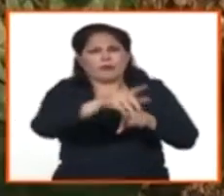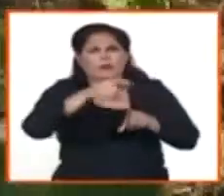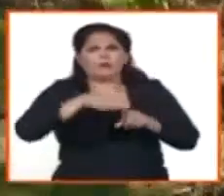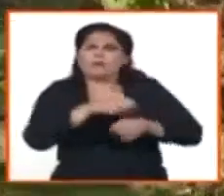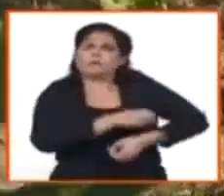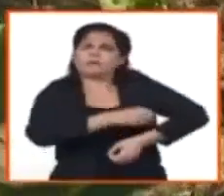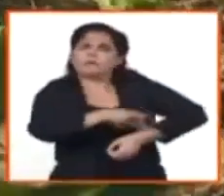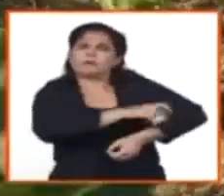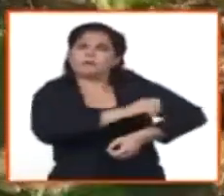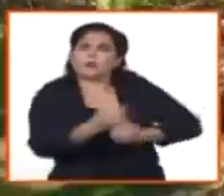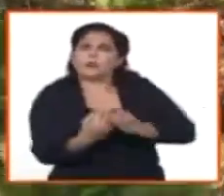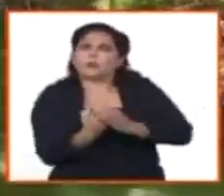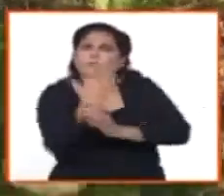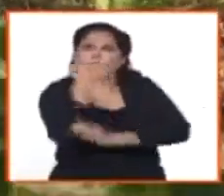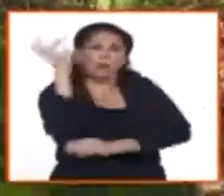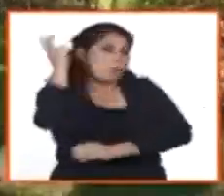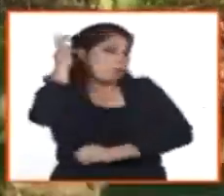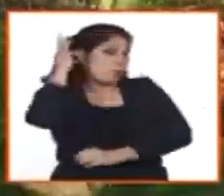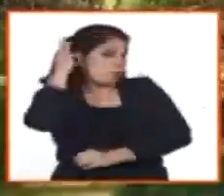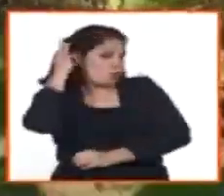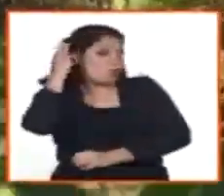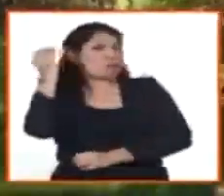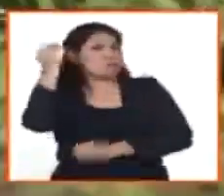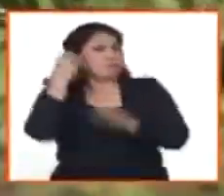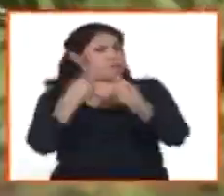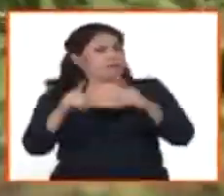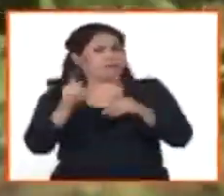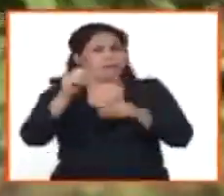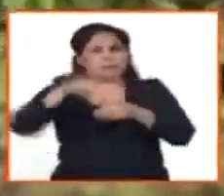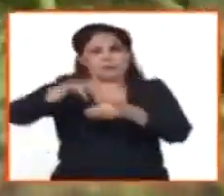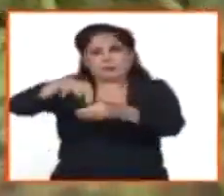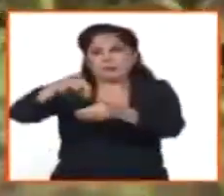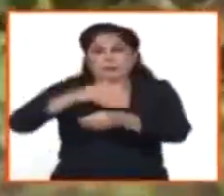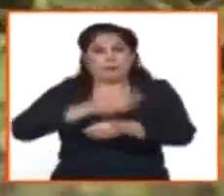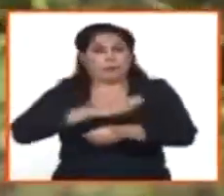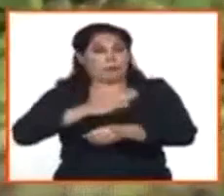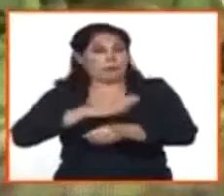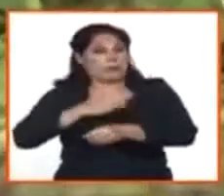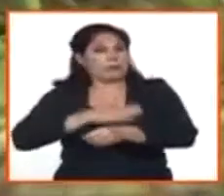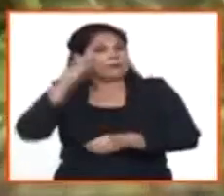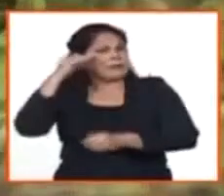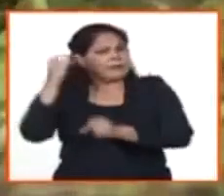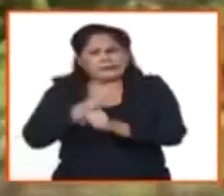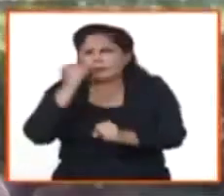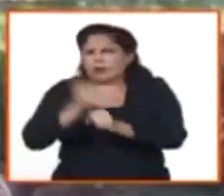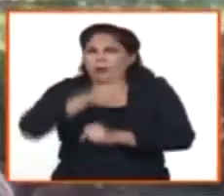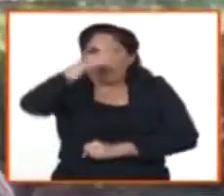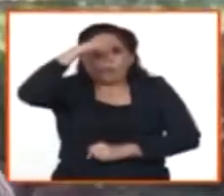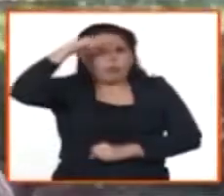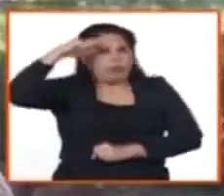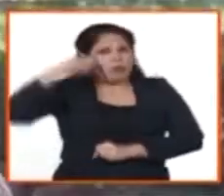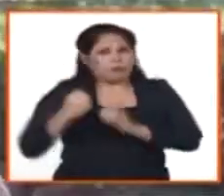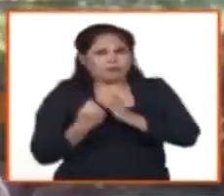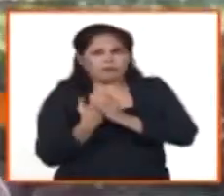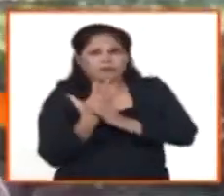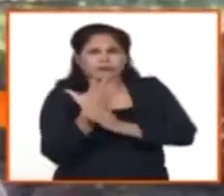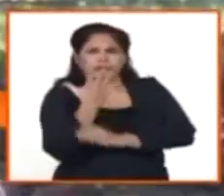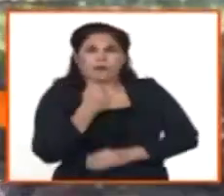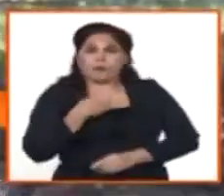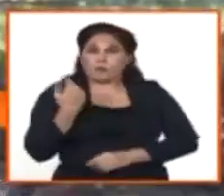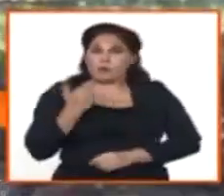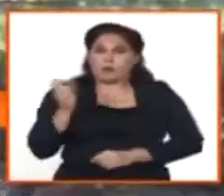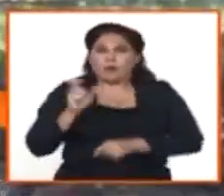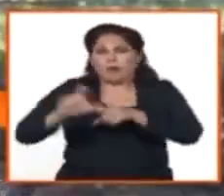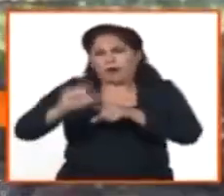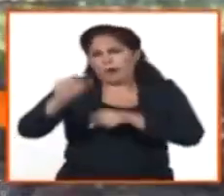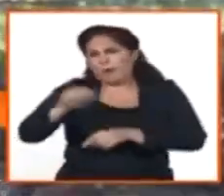óptimo. Yolanda es el corazón de este lugar, su propietaria y quien además trabaja por verlo crecer. Mis procedencias son de campesinos,